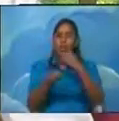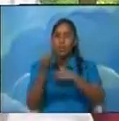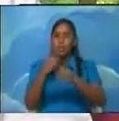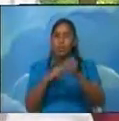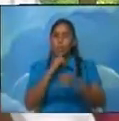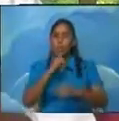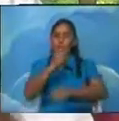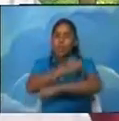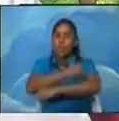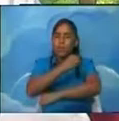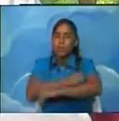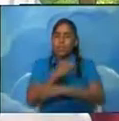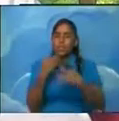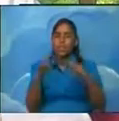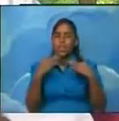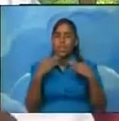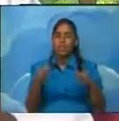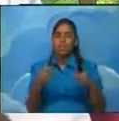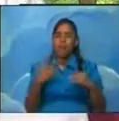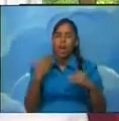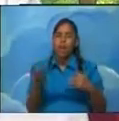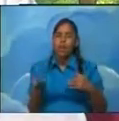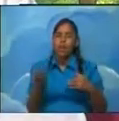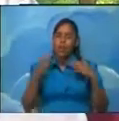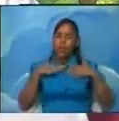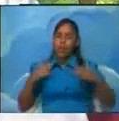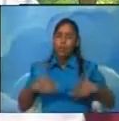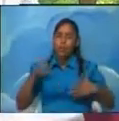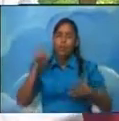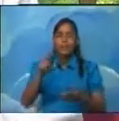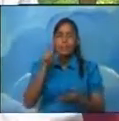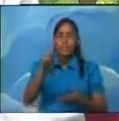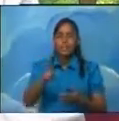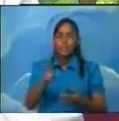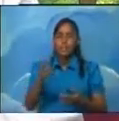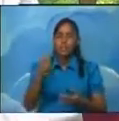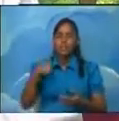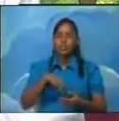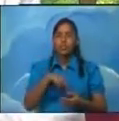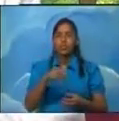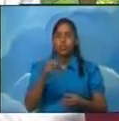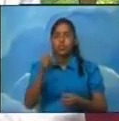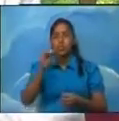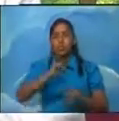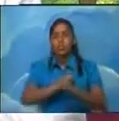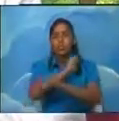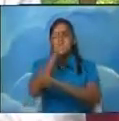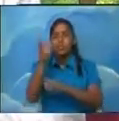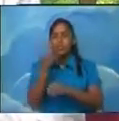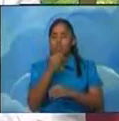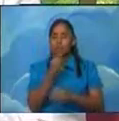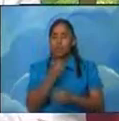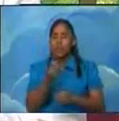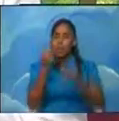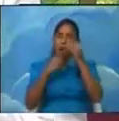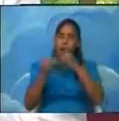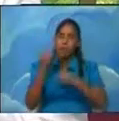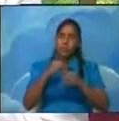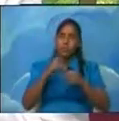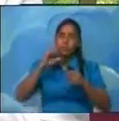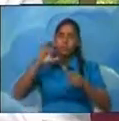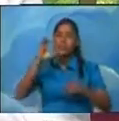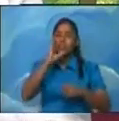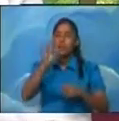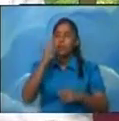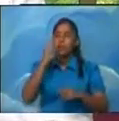una obediencia natural a lo que el cuerpo humano necesita. Nosotros almorzamos, desayunamos, cenamos, pero